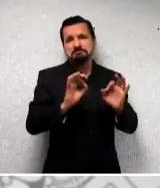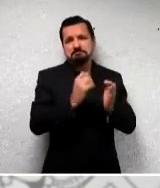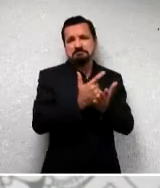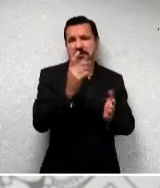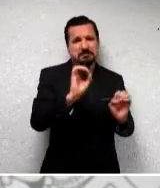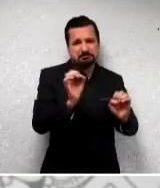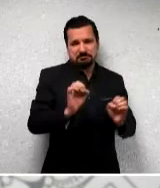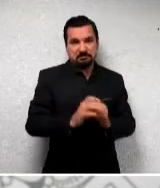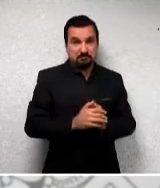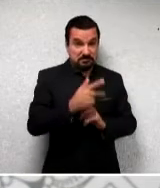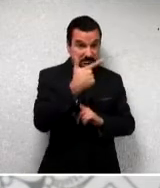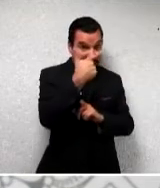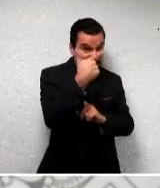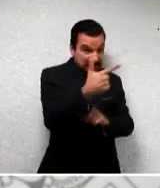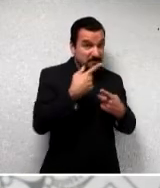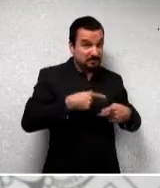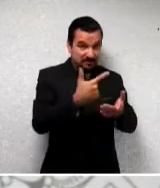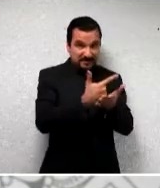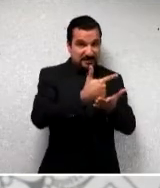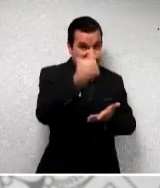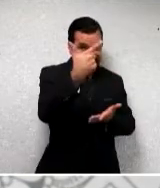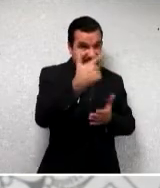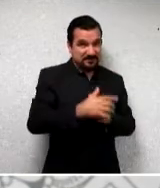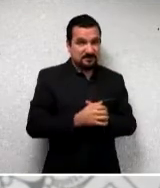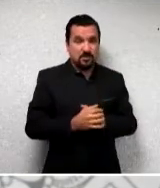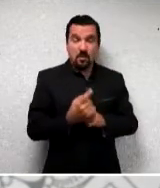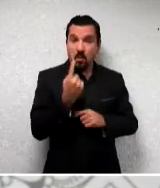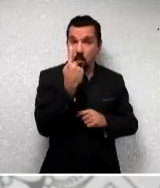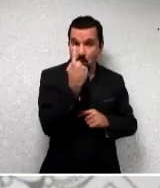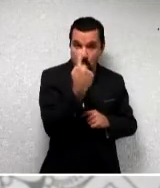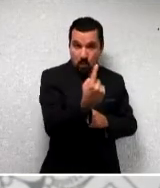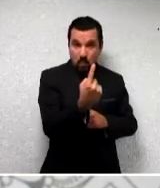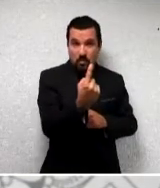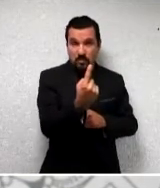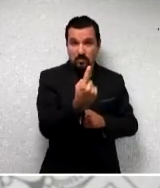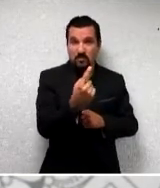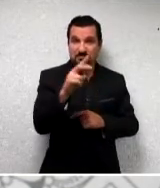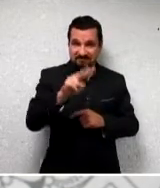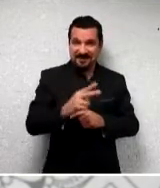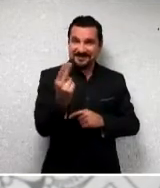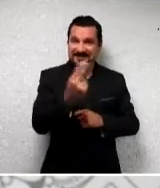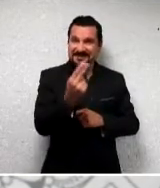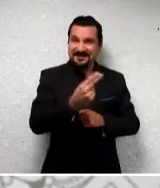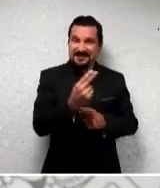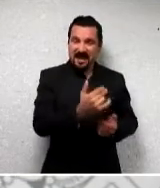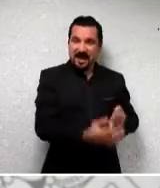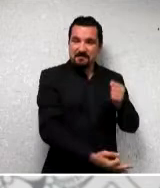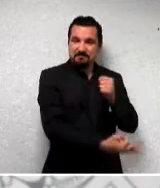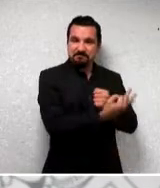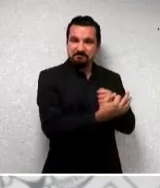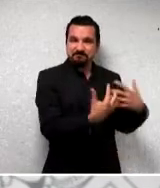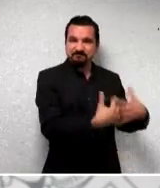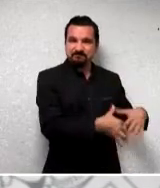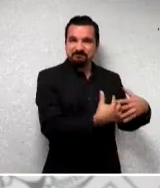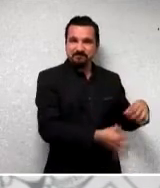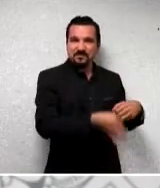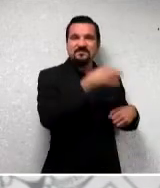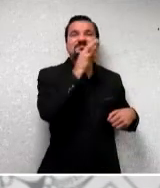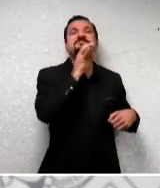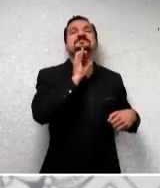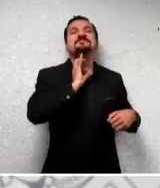7 muy graves uno de estos con ventilación mecánica invasiva